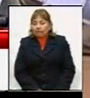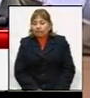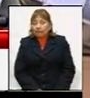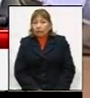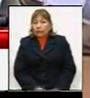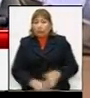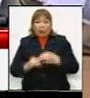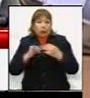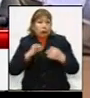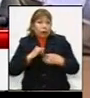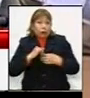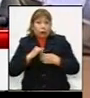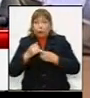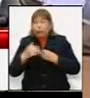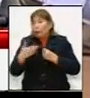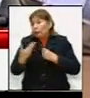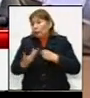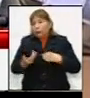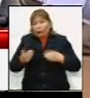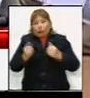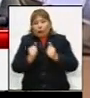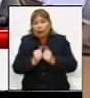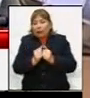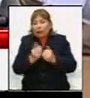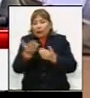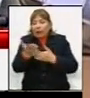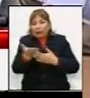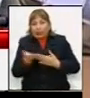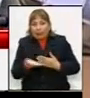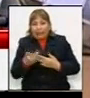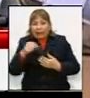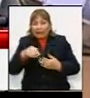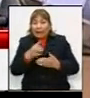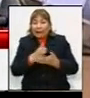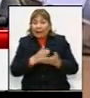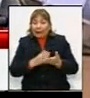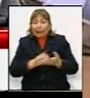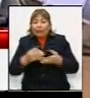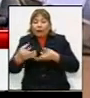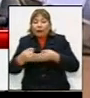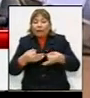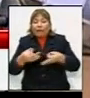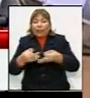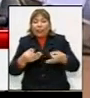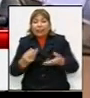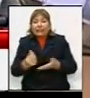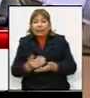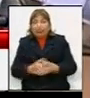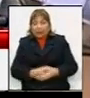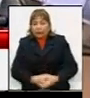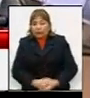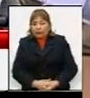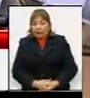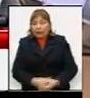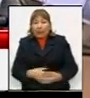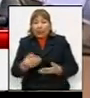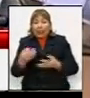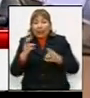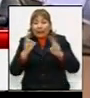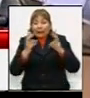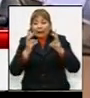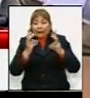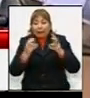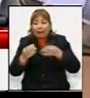Yo no voy a poder estar acompañándolos, también solamente me he invitado para esta parte sobre el financiamiento. El tema del